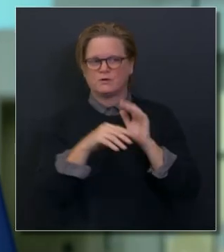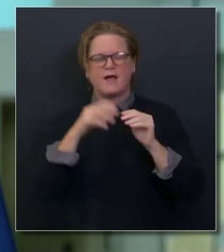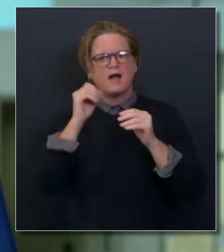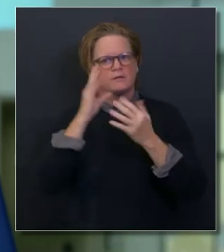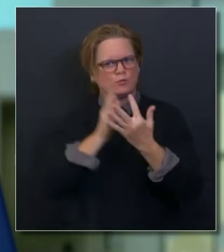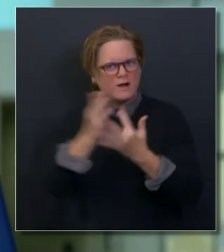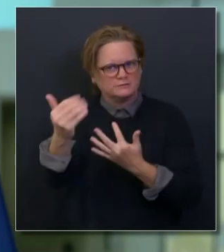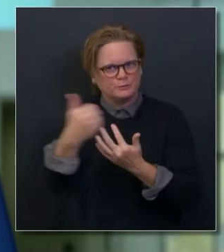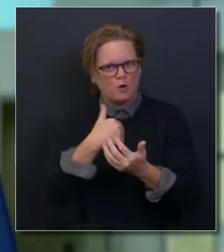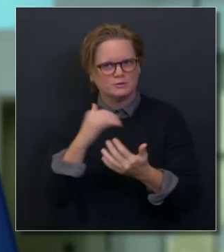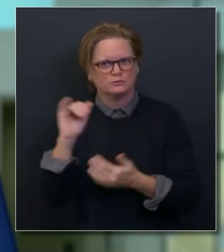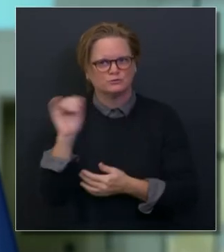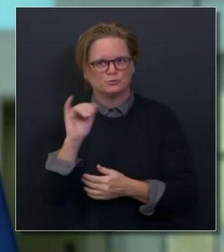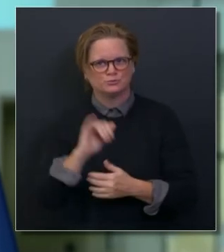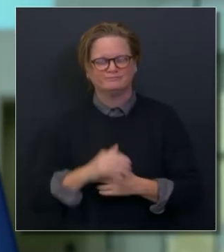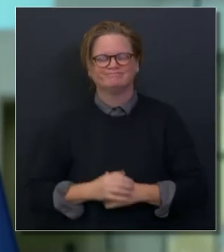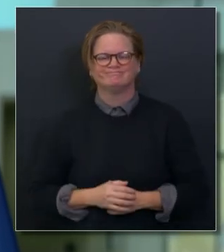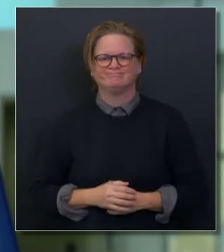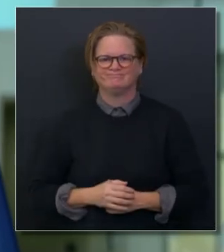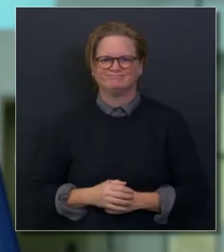Gracias. La siguiente pregunta, por favor.